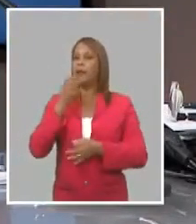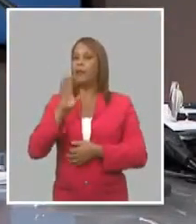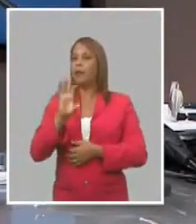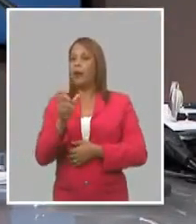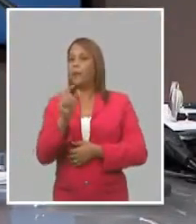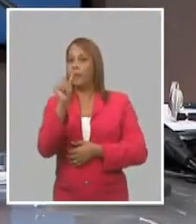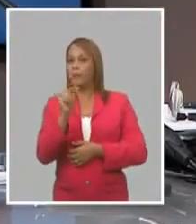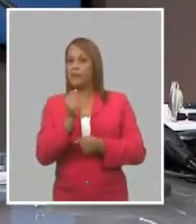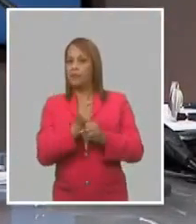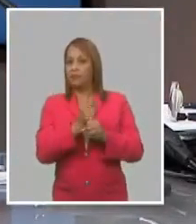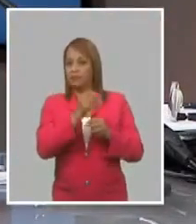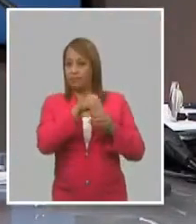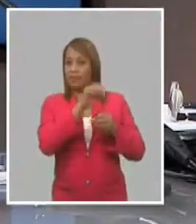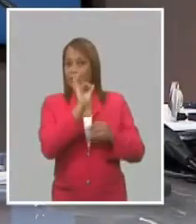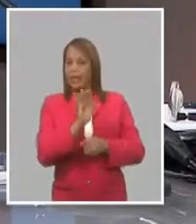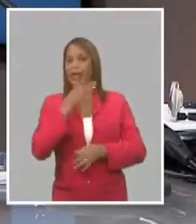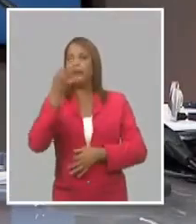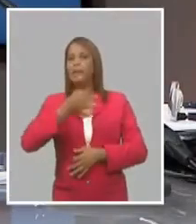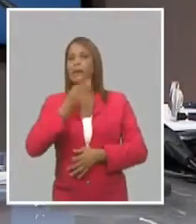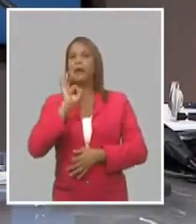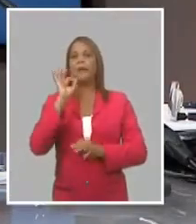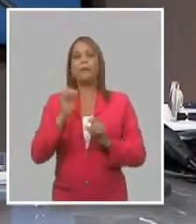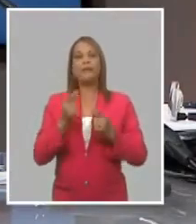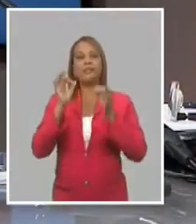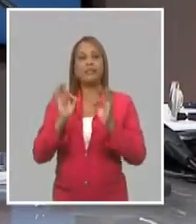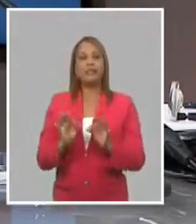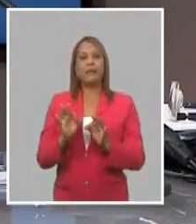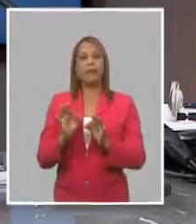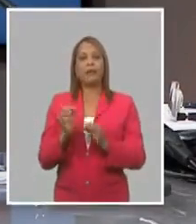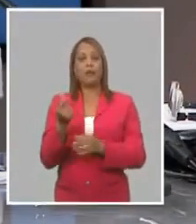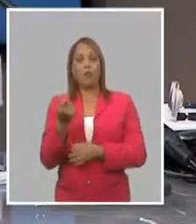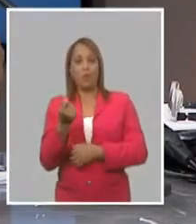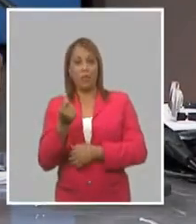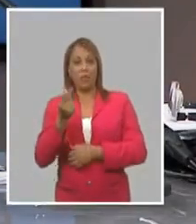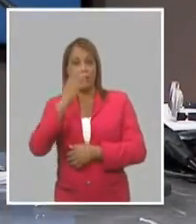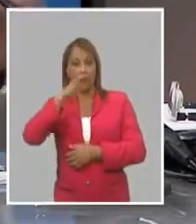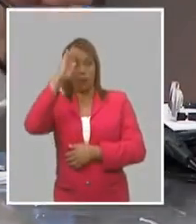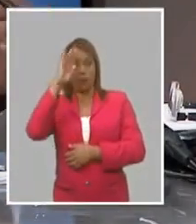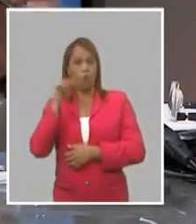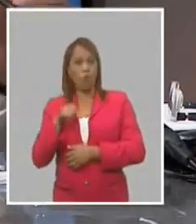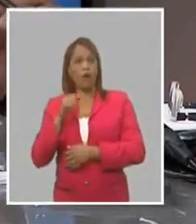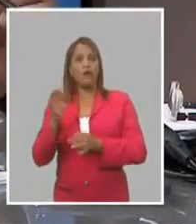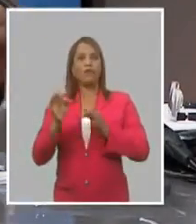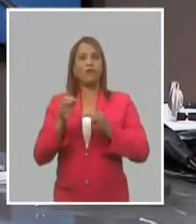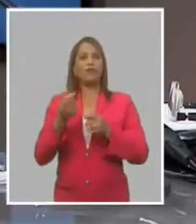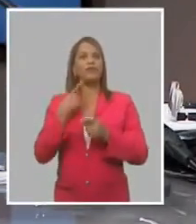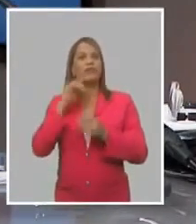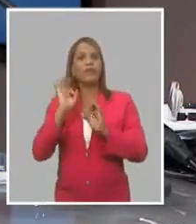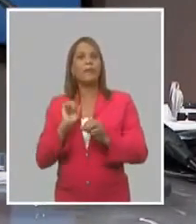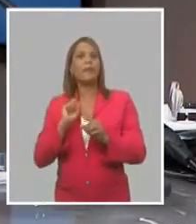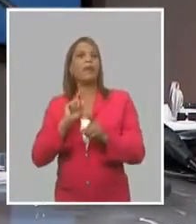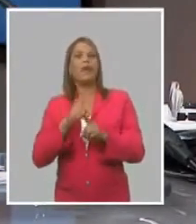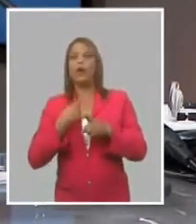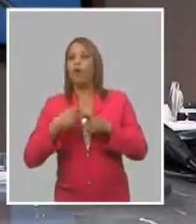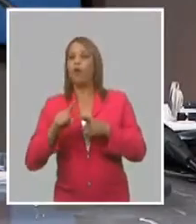banco hace poco, y casi siempre cuando la moneda base empieza a cumplir las funciones del dinero, aparece otra. Las funciones del dinero